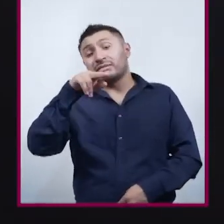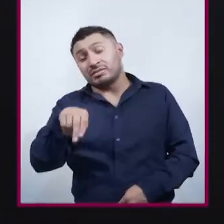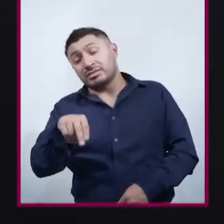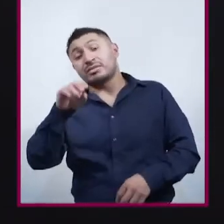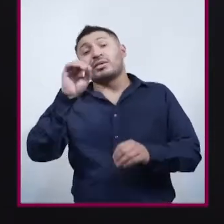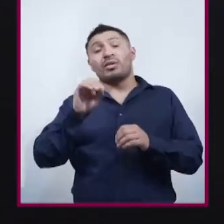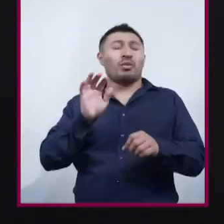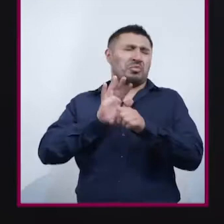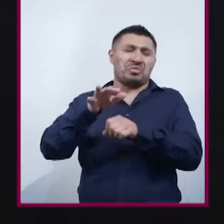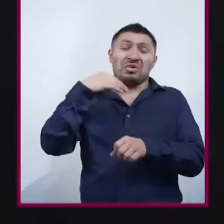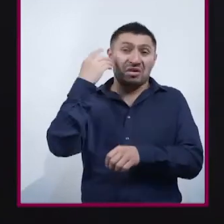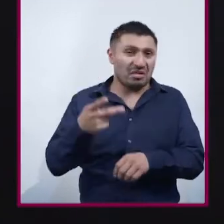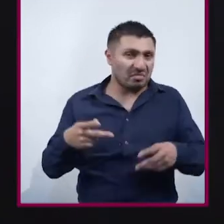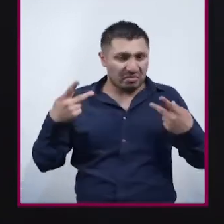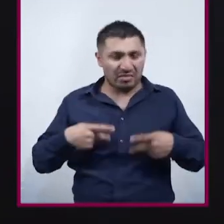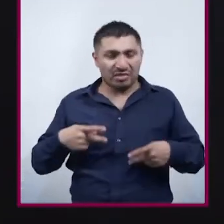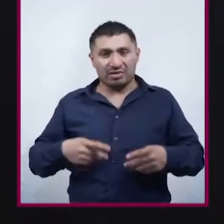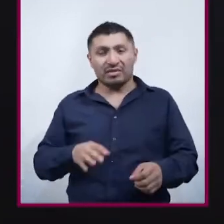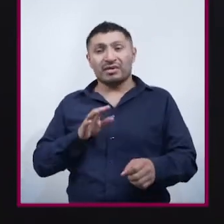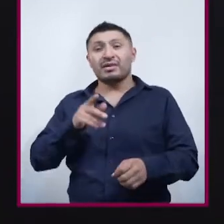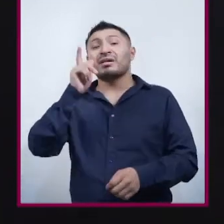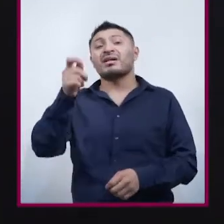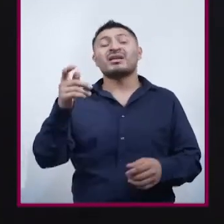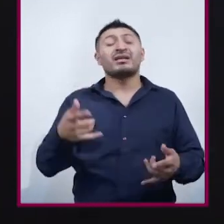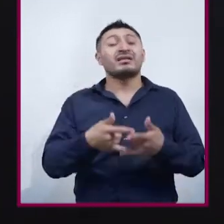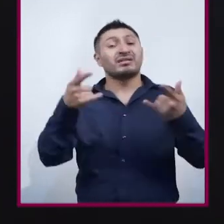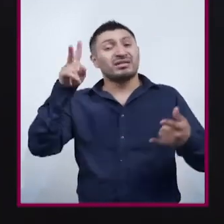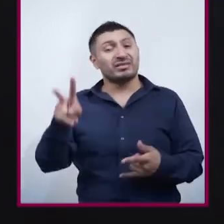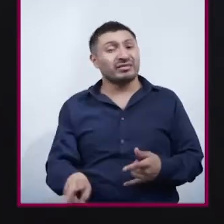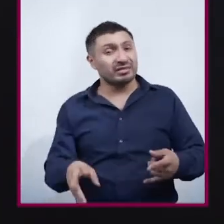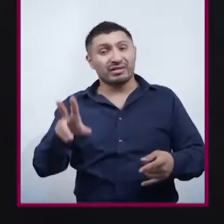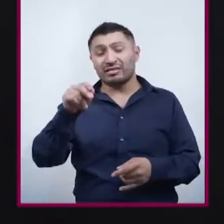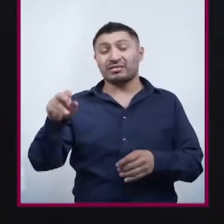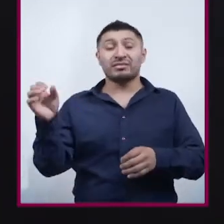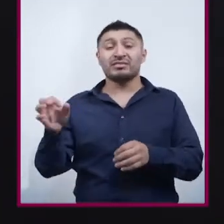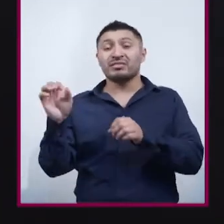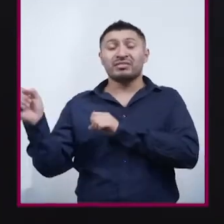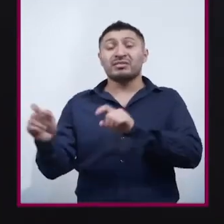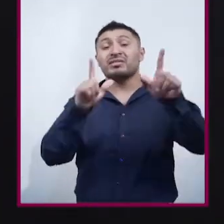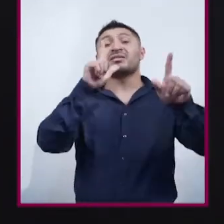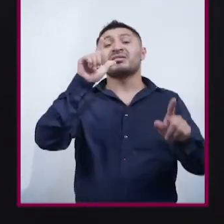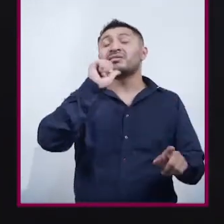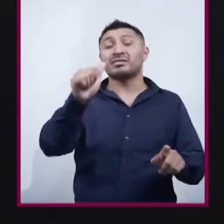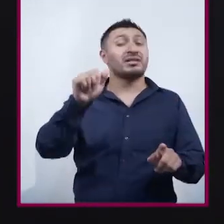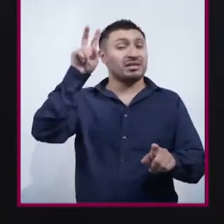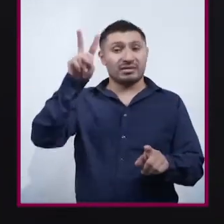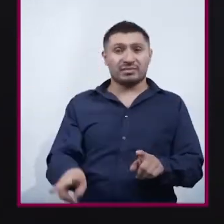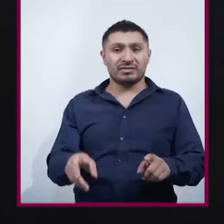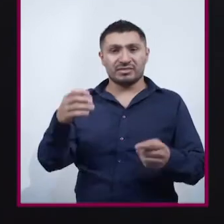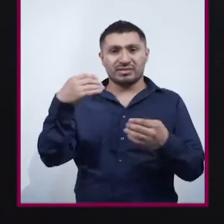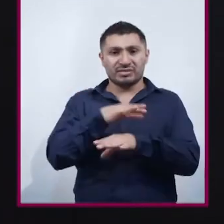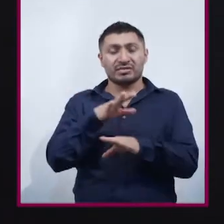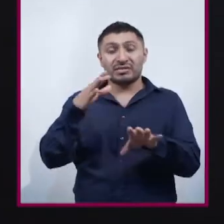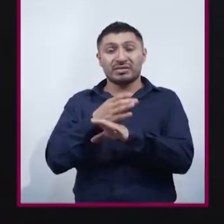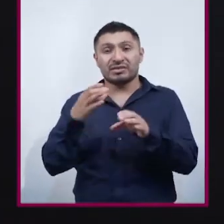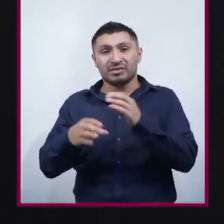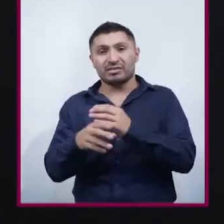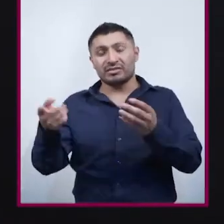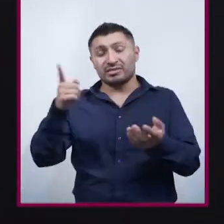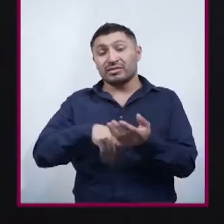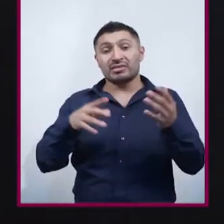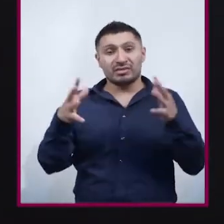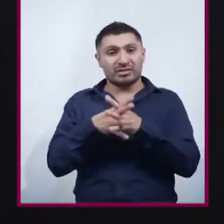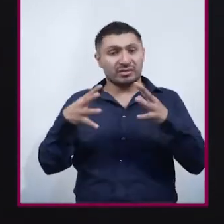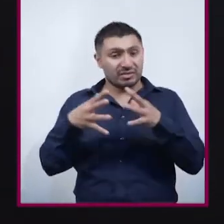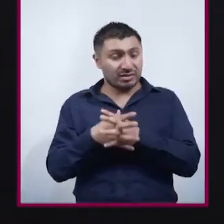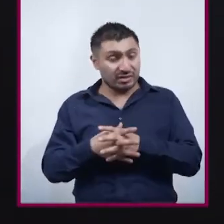Martin o cualquiera de las y los que cuestionaron la veracidad de esta historia no hubiera sacado a la luz la verdad de los hechos que justificaron